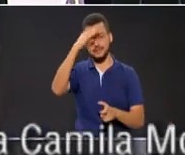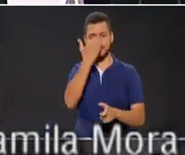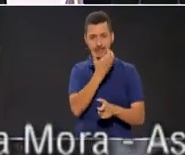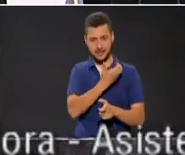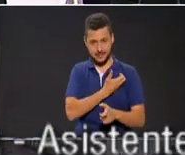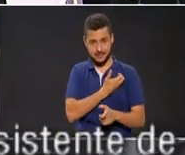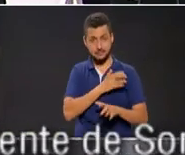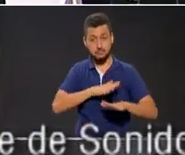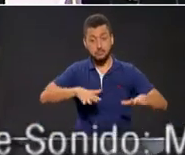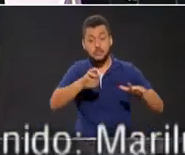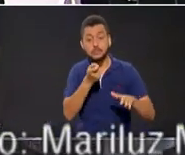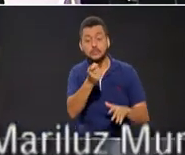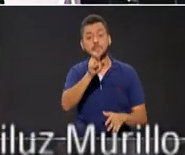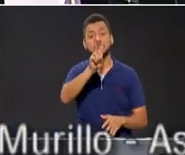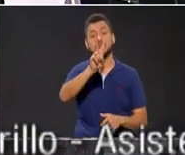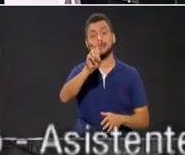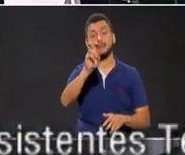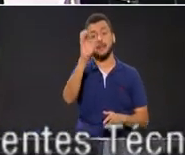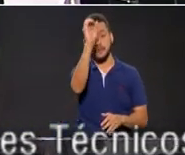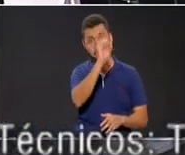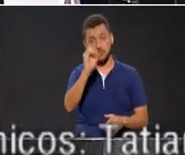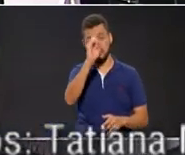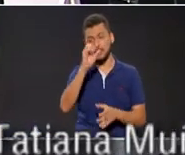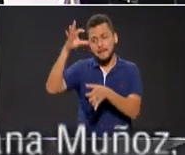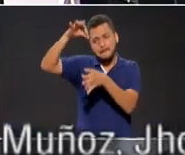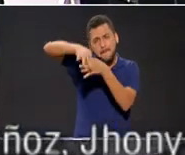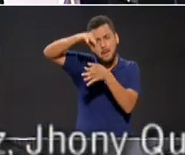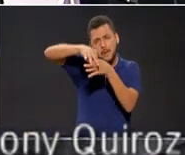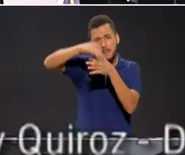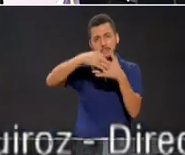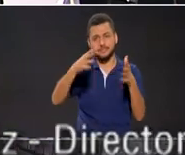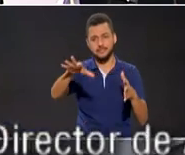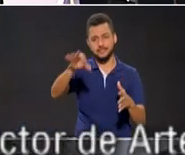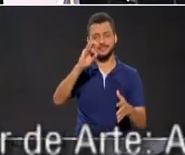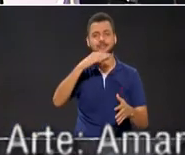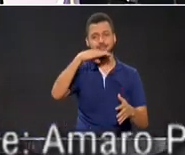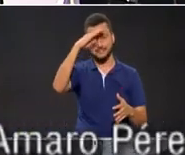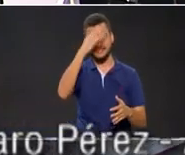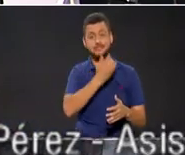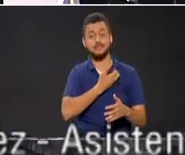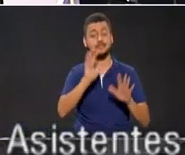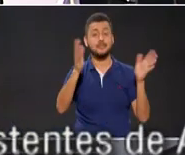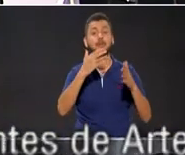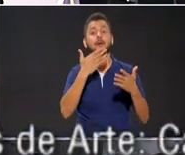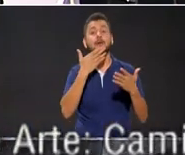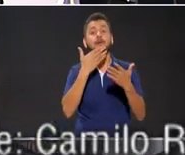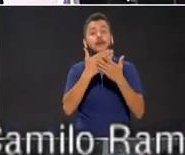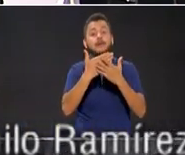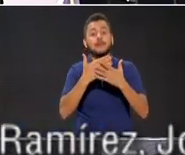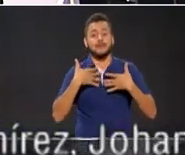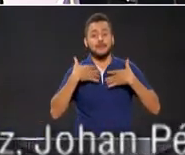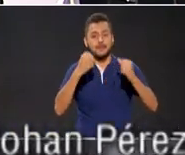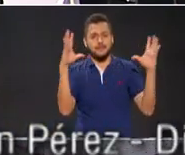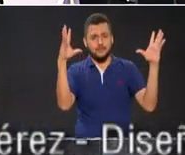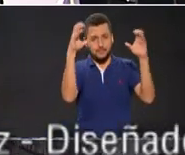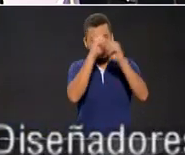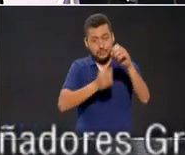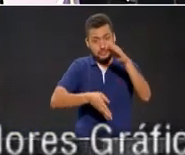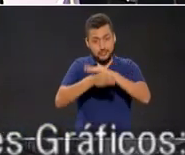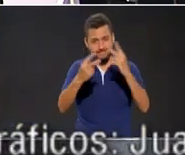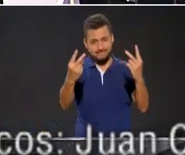para que el próximo 27 voten bien informado a ustedes feliz noche que descansen continúen con la programación de